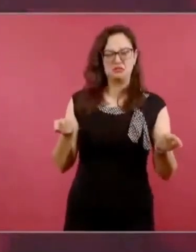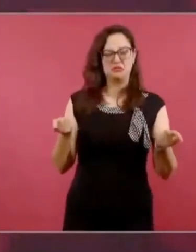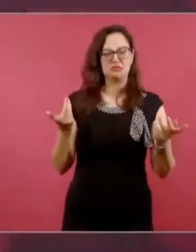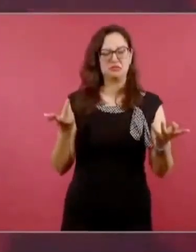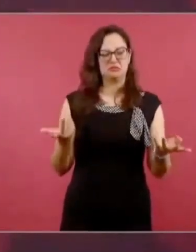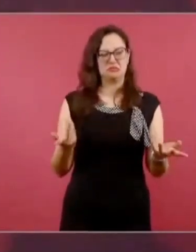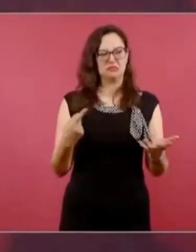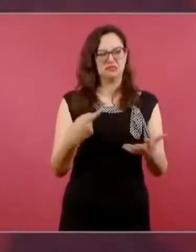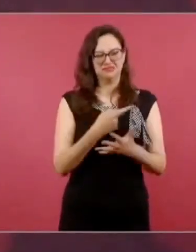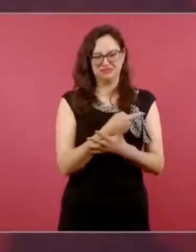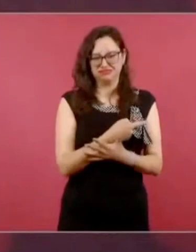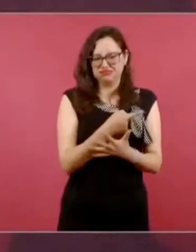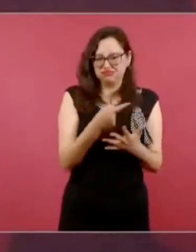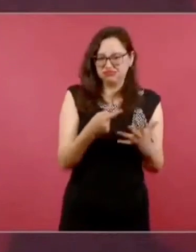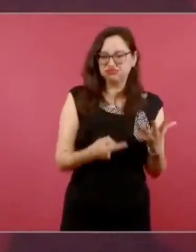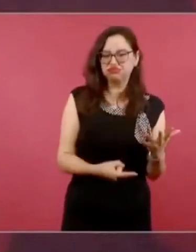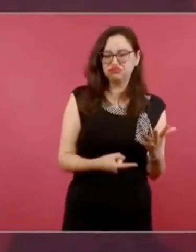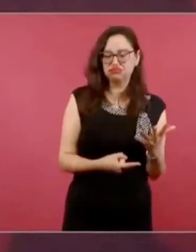no